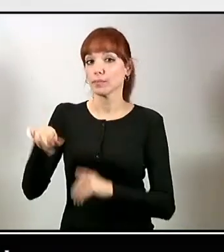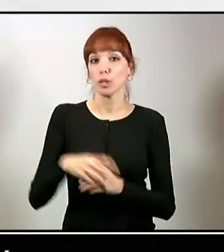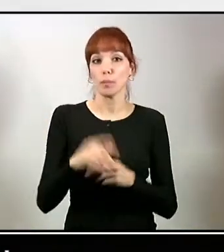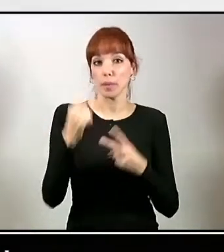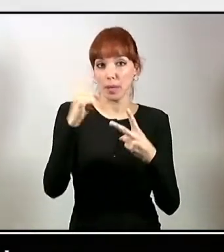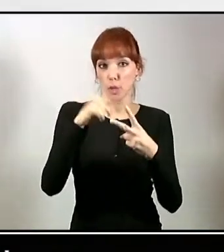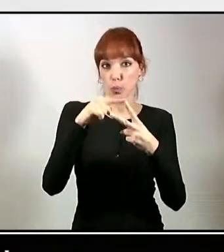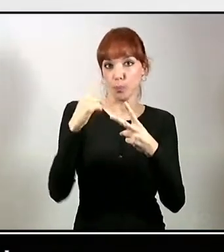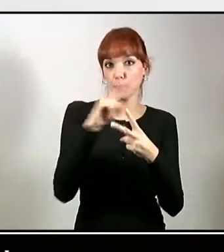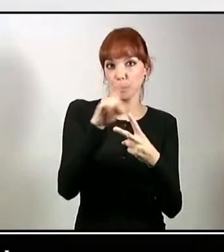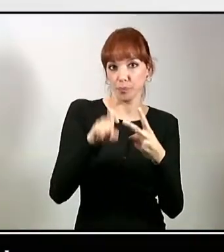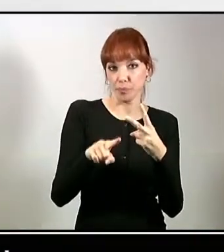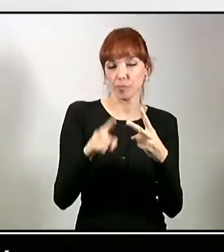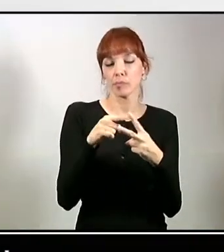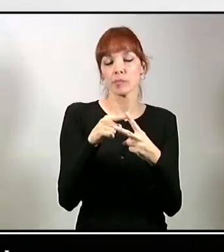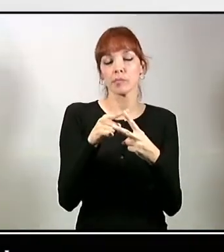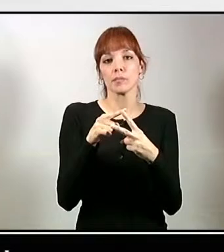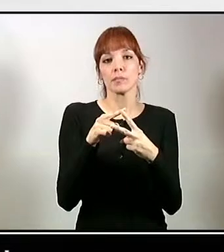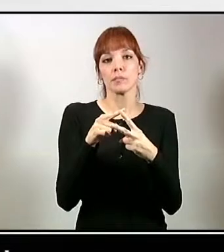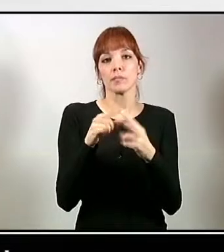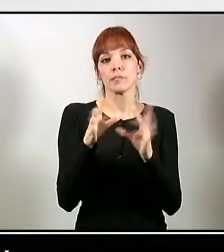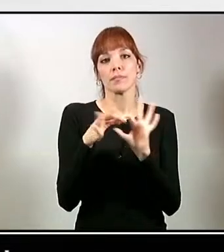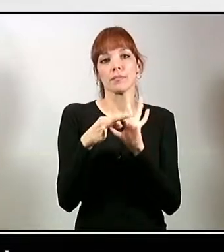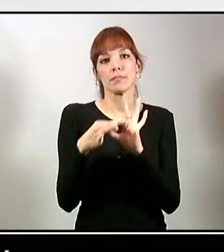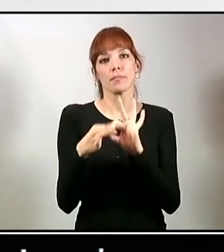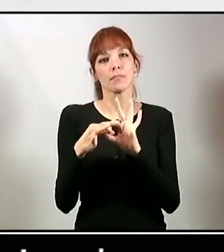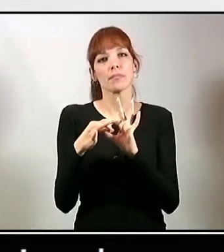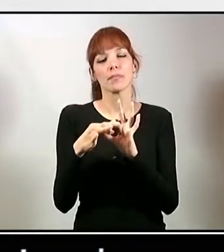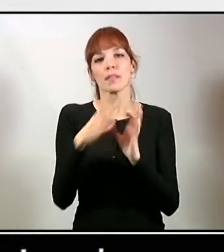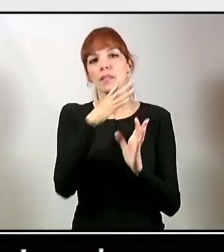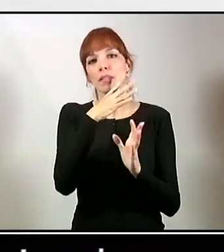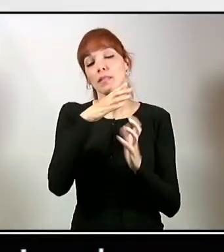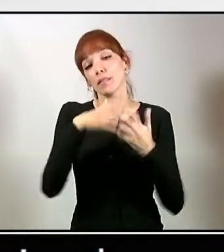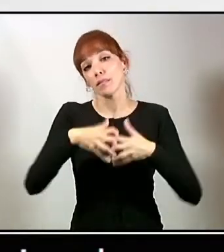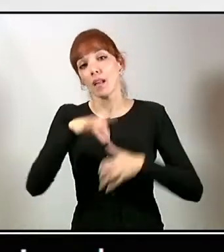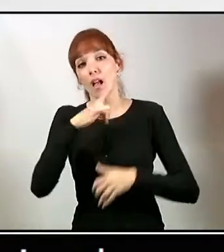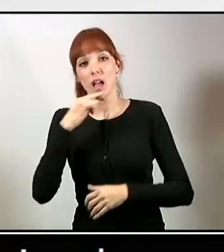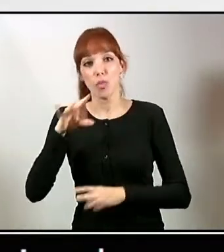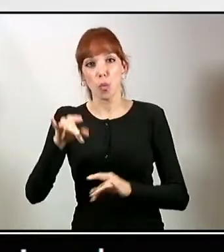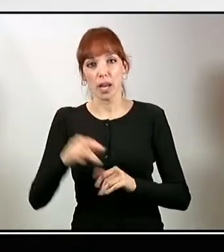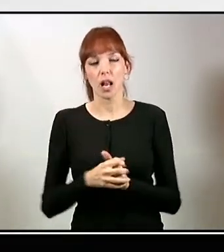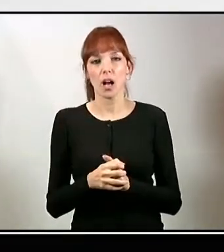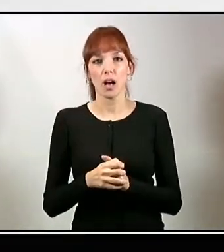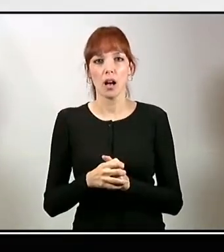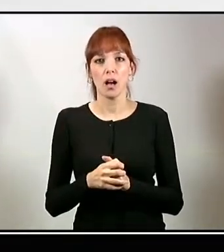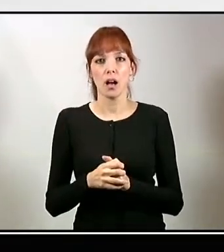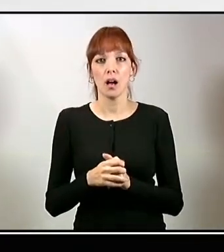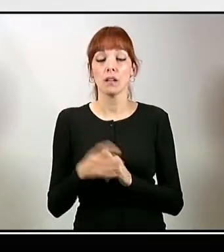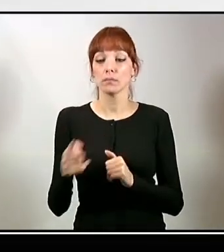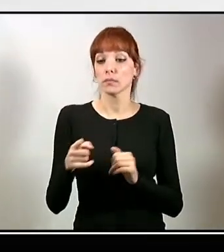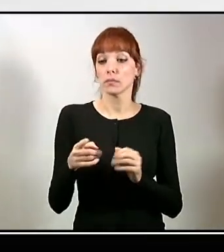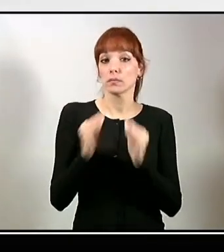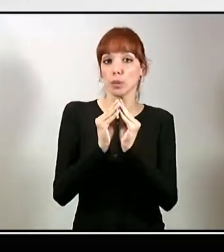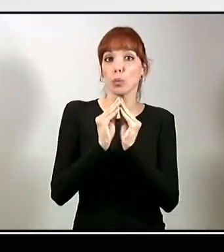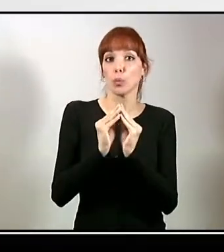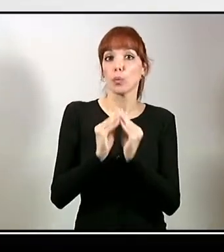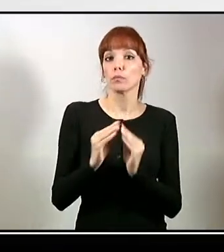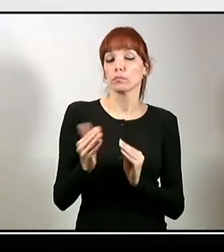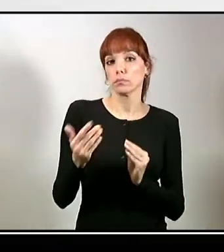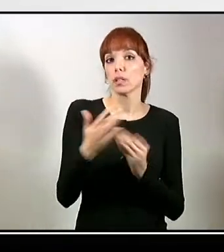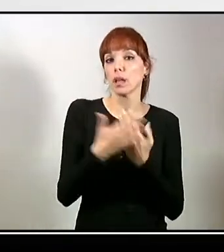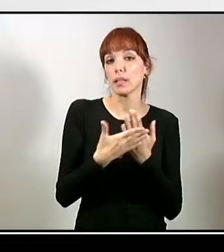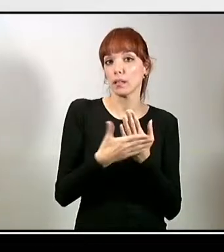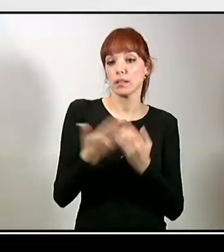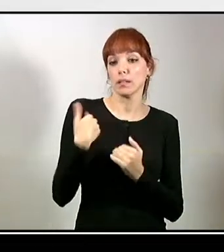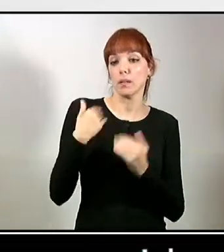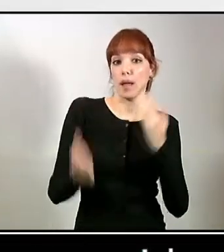lugar, con respecto a la azucarera, por un lado está la financiación que hemos conocido esta